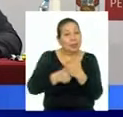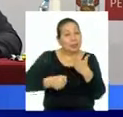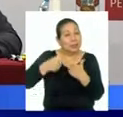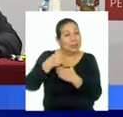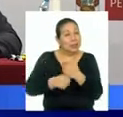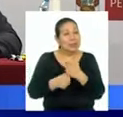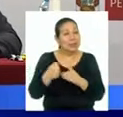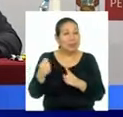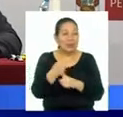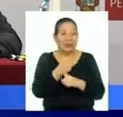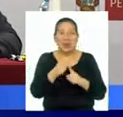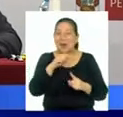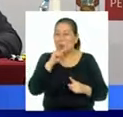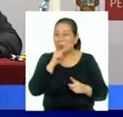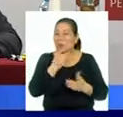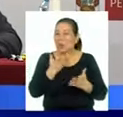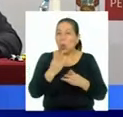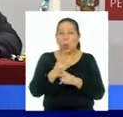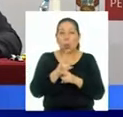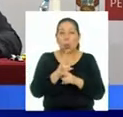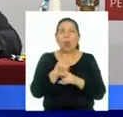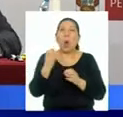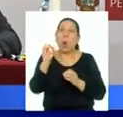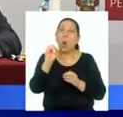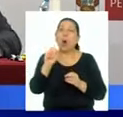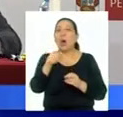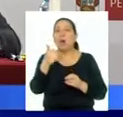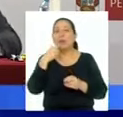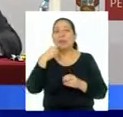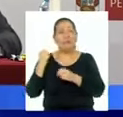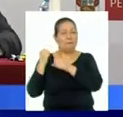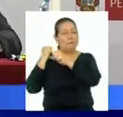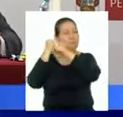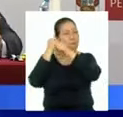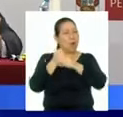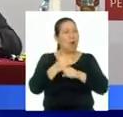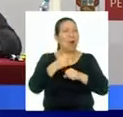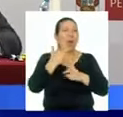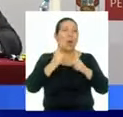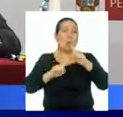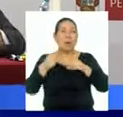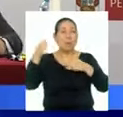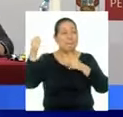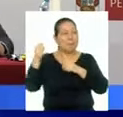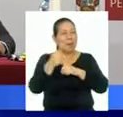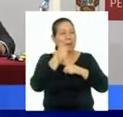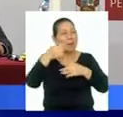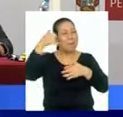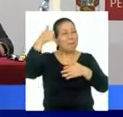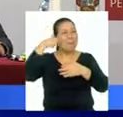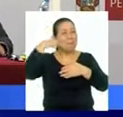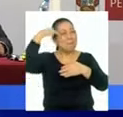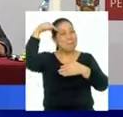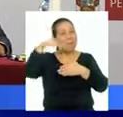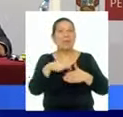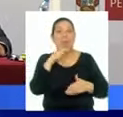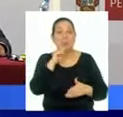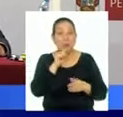contra la violencia contra la mujer y la prevención del feminicidio, fortaleciendo todas las áreas de la Policía Nacional que tienen que ver con este tema.